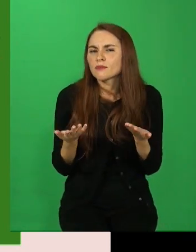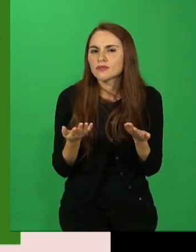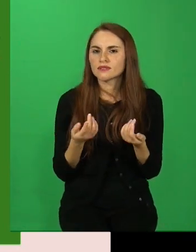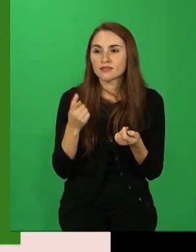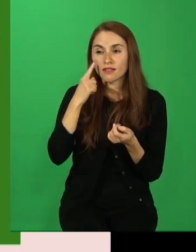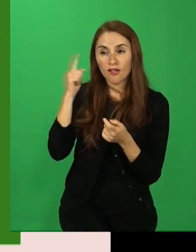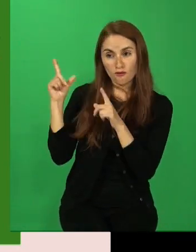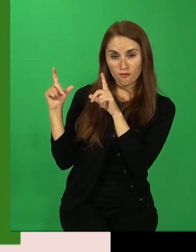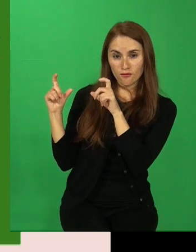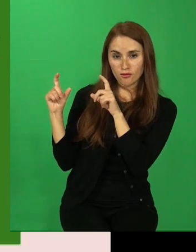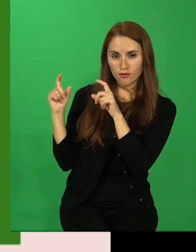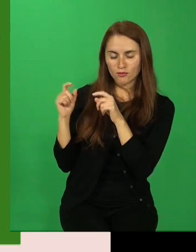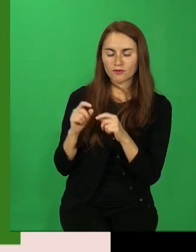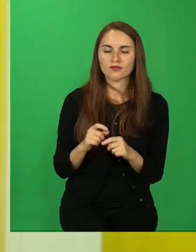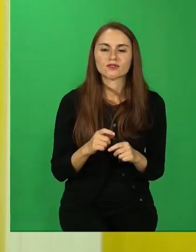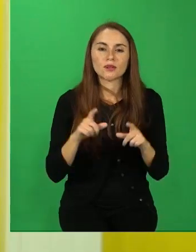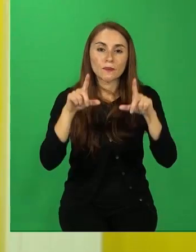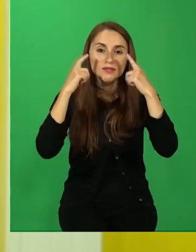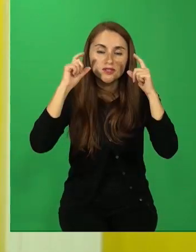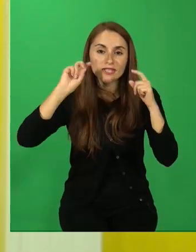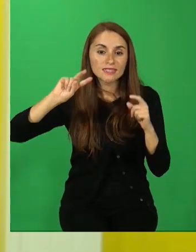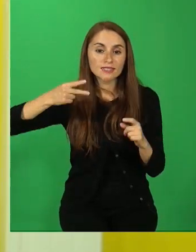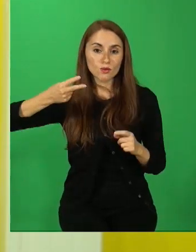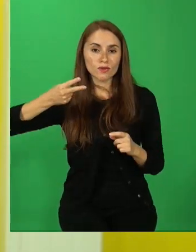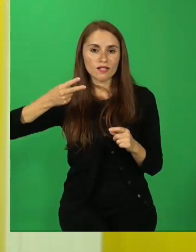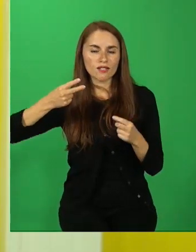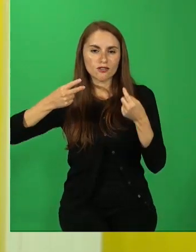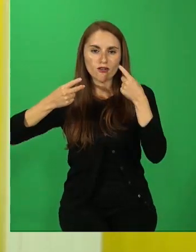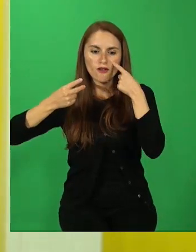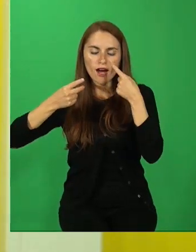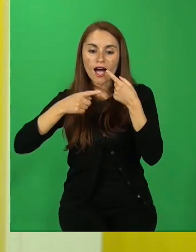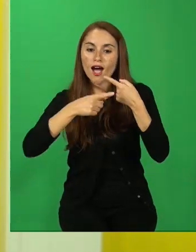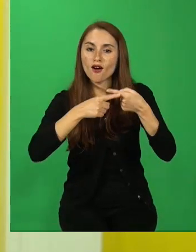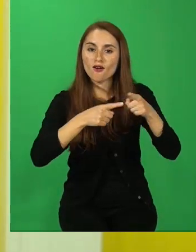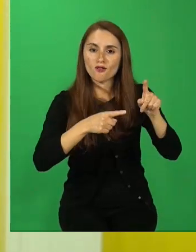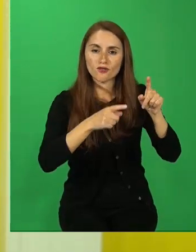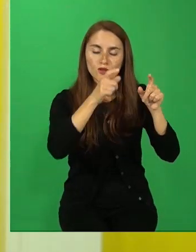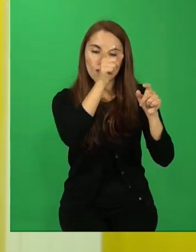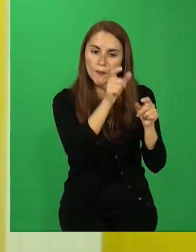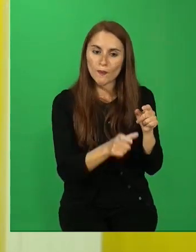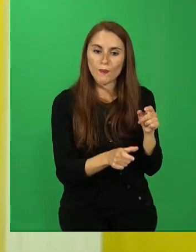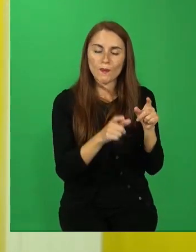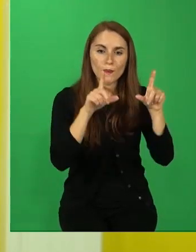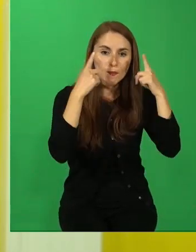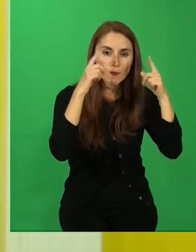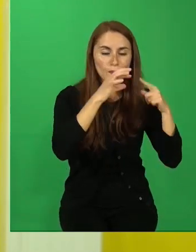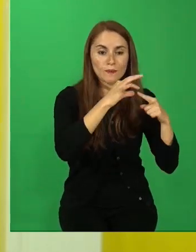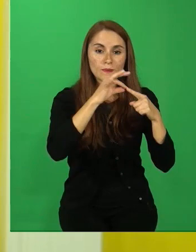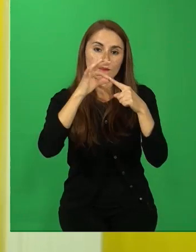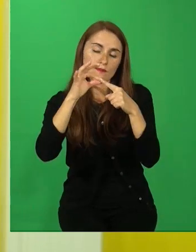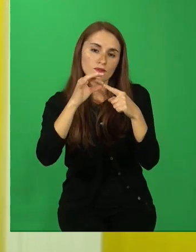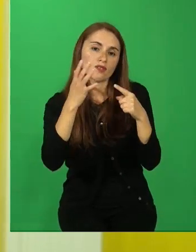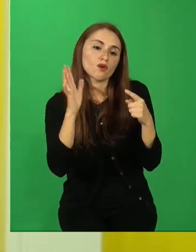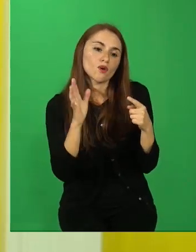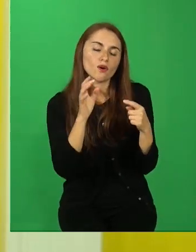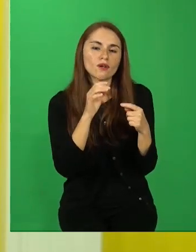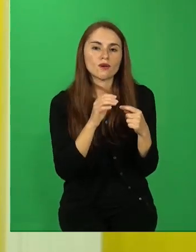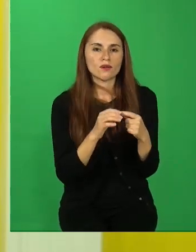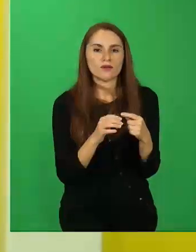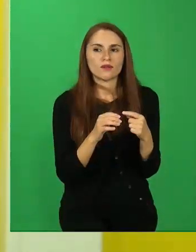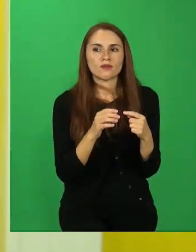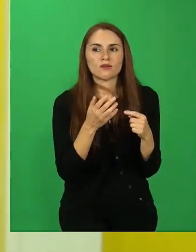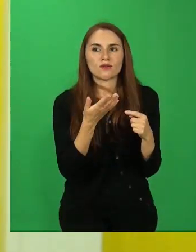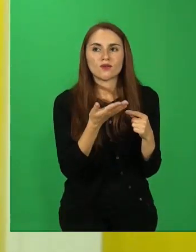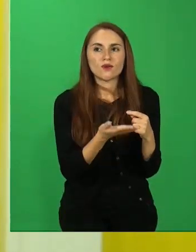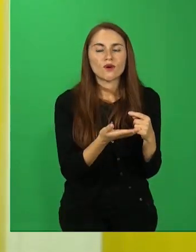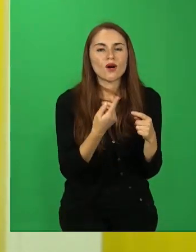personaje secundario que cuenta lo que le sucede al narrador protagonista al personaje